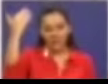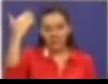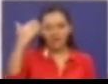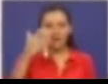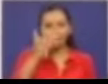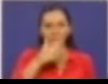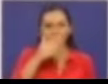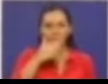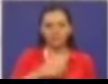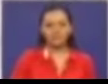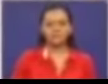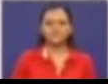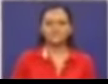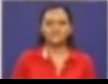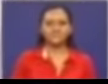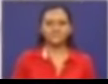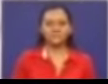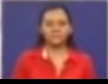sea de paso. Porque